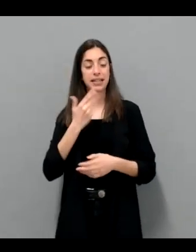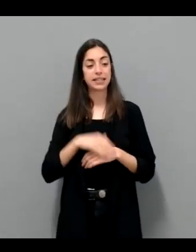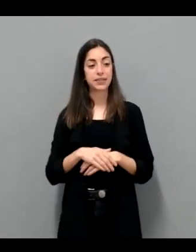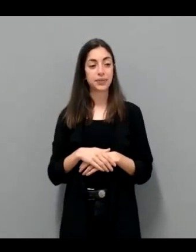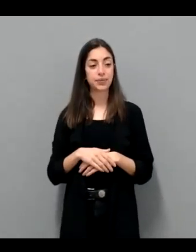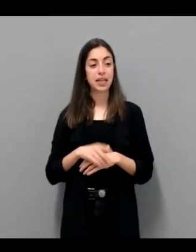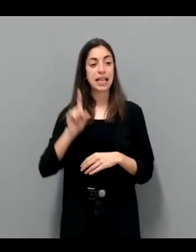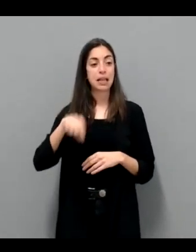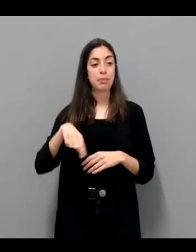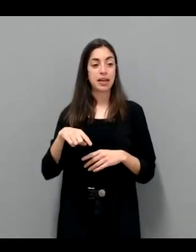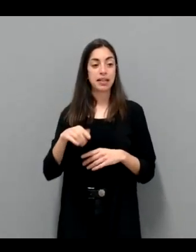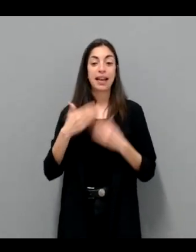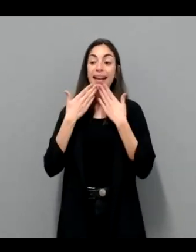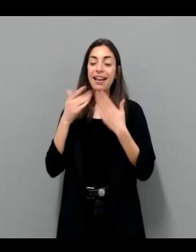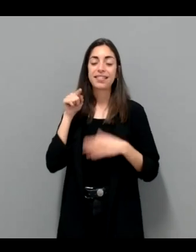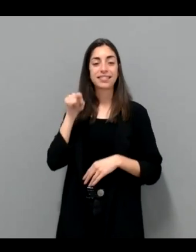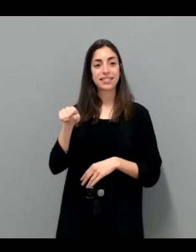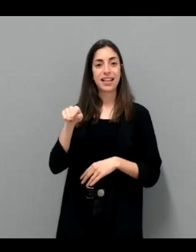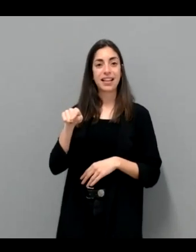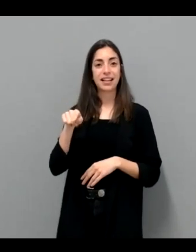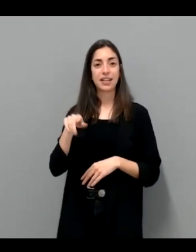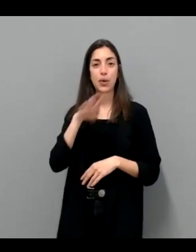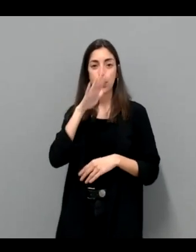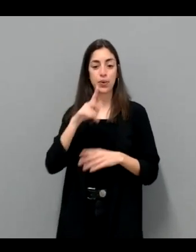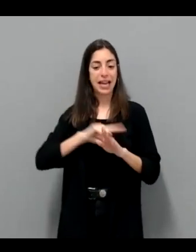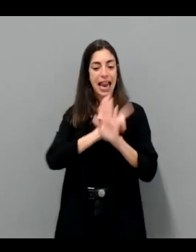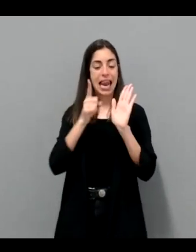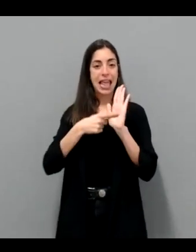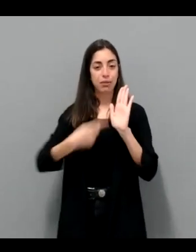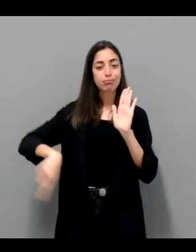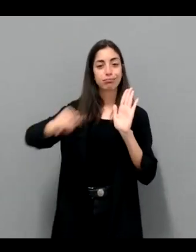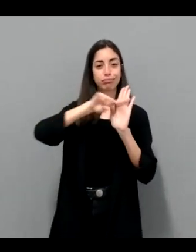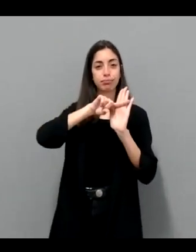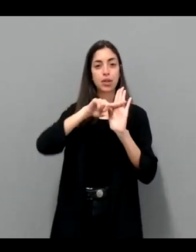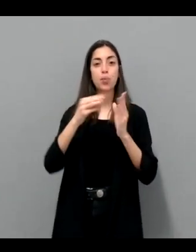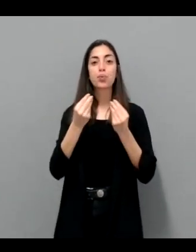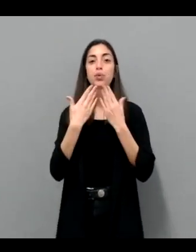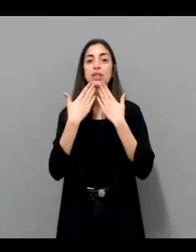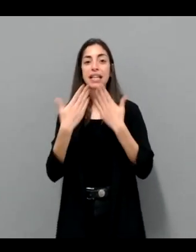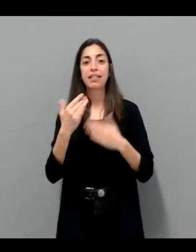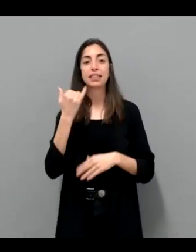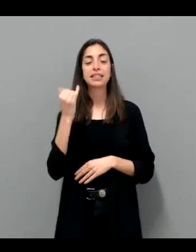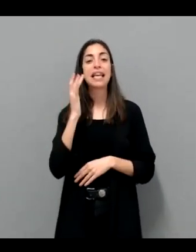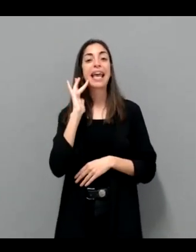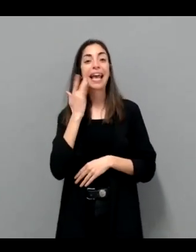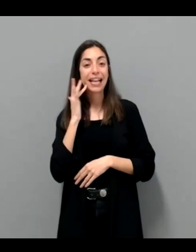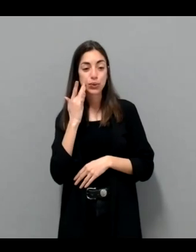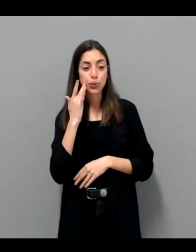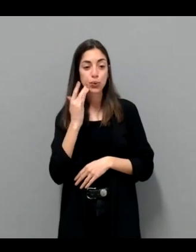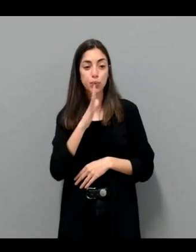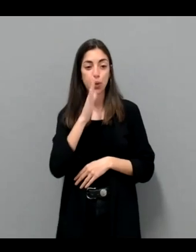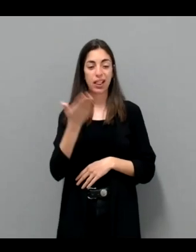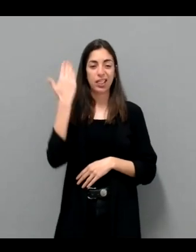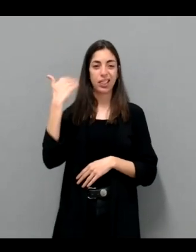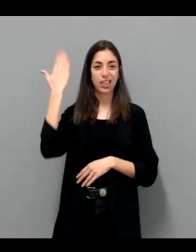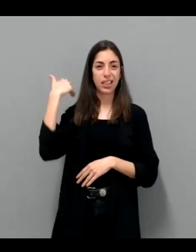parte también un poco a él, son nombradas en nuestra legislación. Muchísimas gracias, Jesús. Hace tiempo, jo, que no